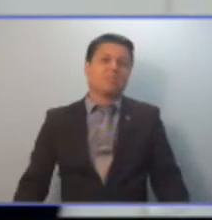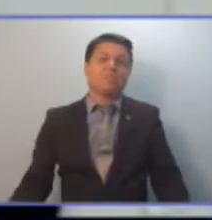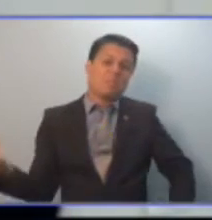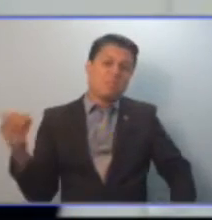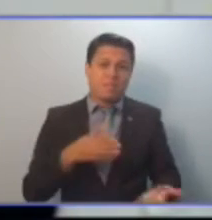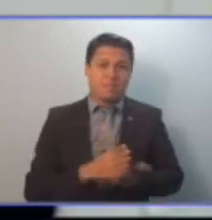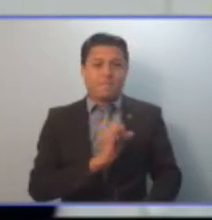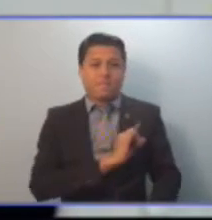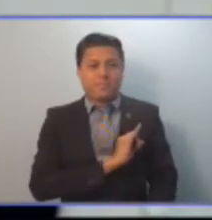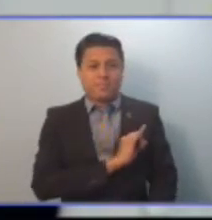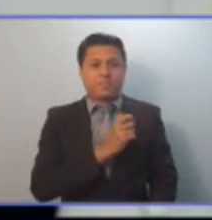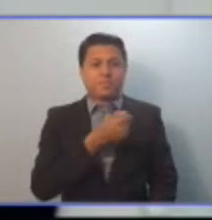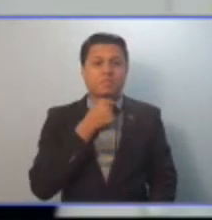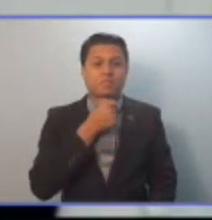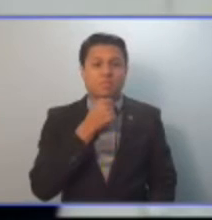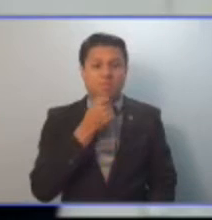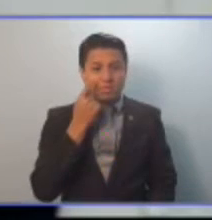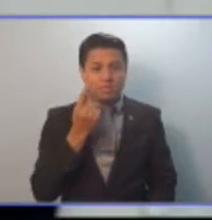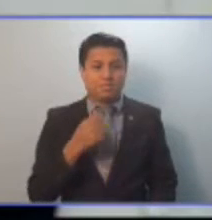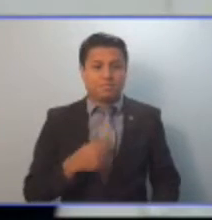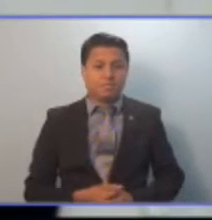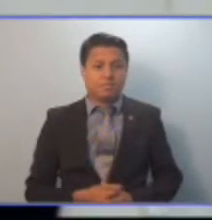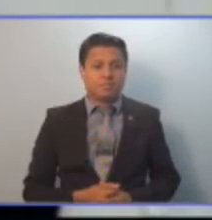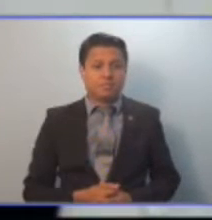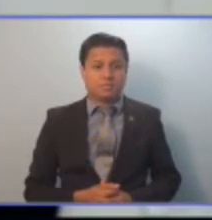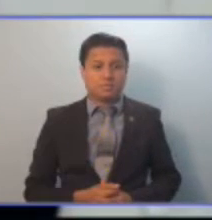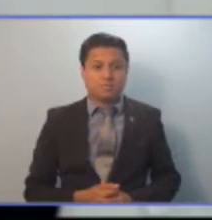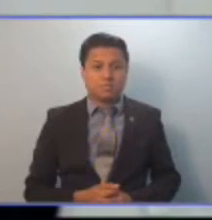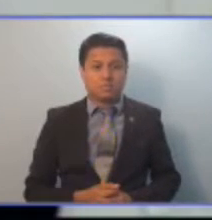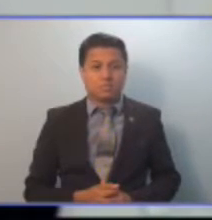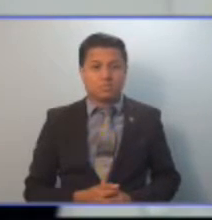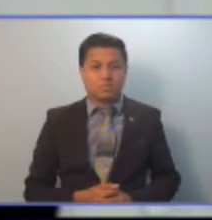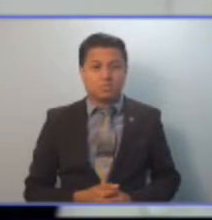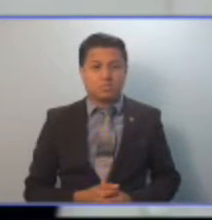identidad con la justicia y un compromiso.